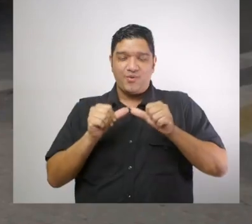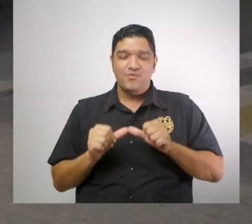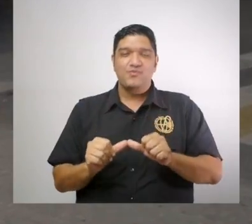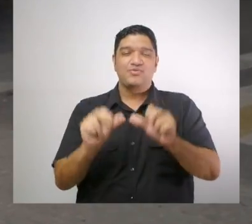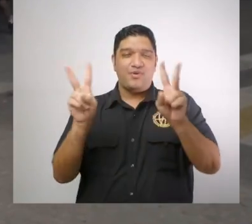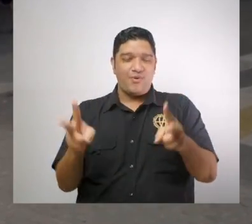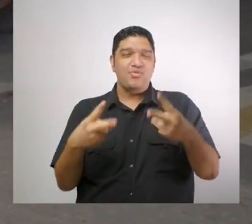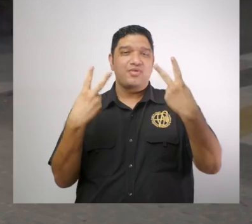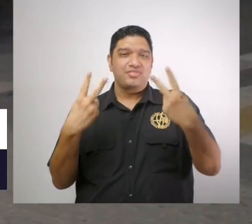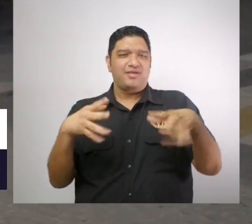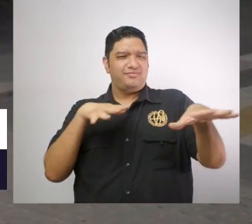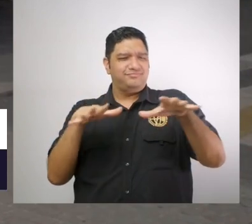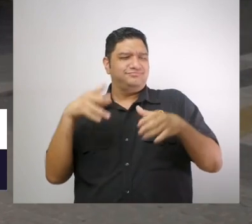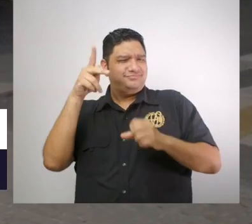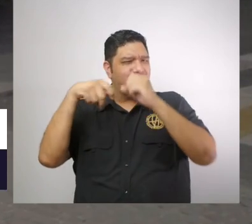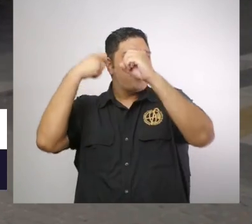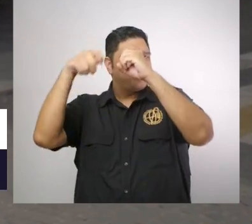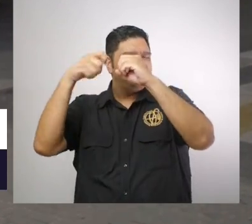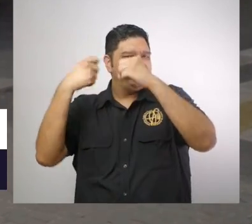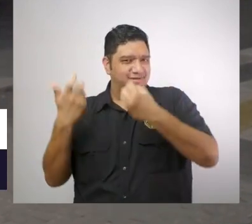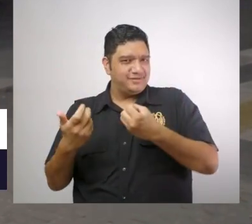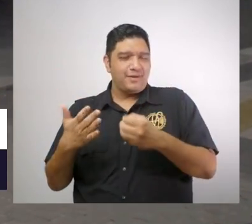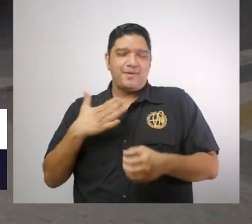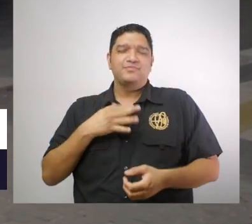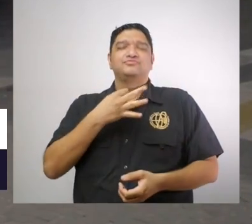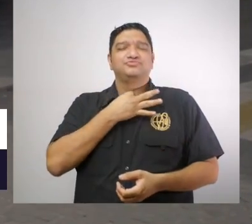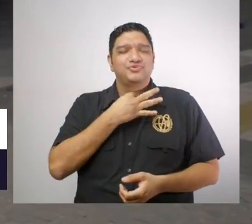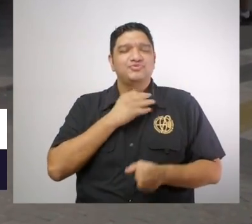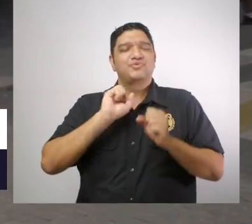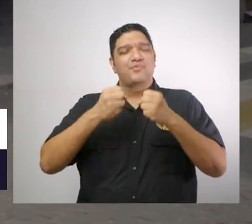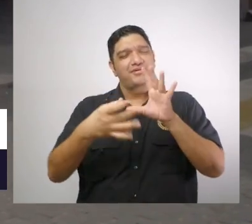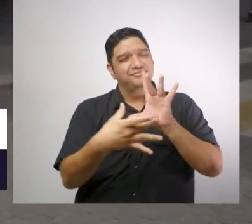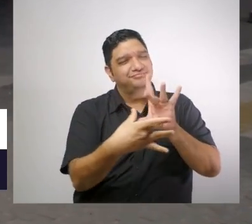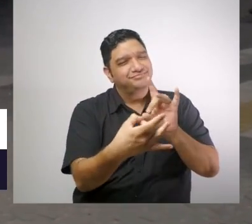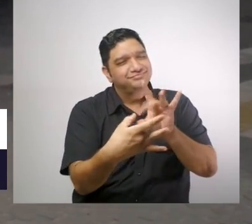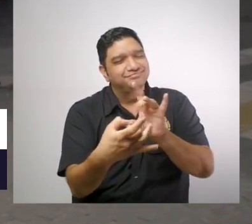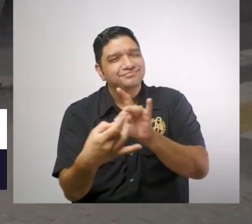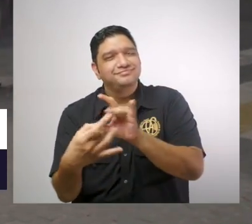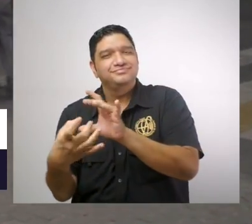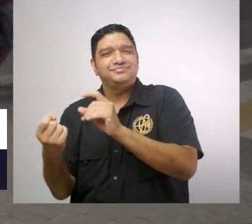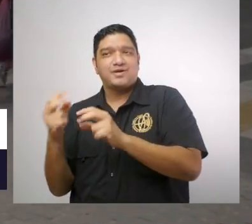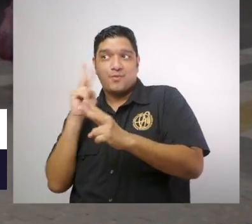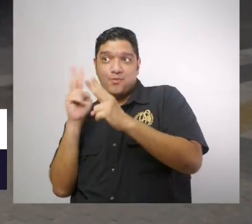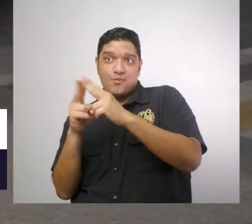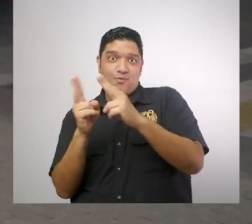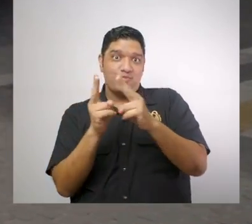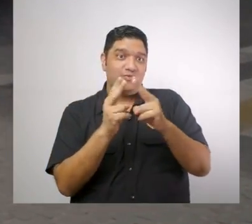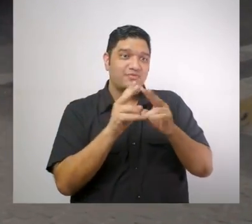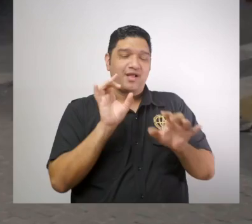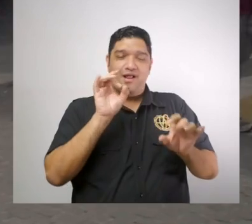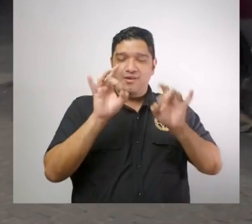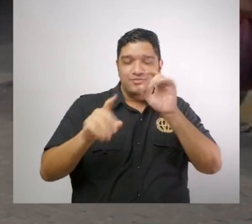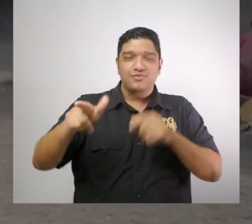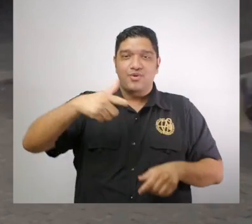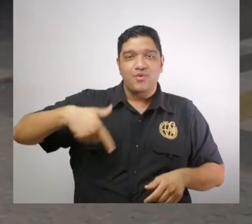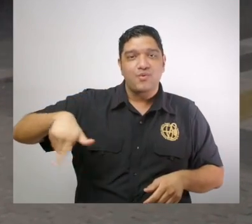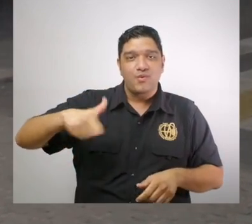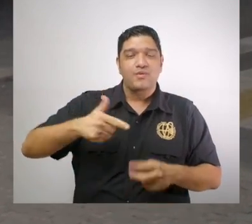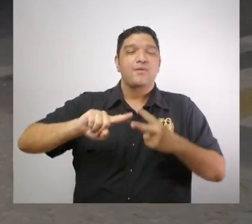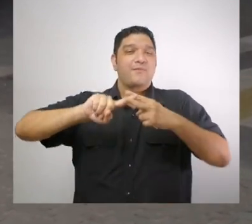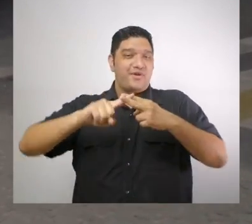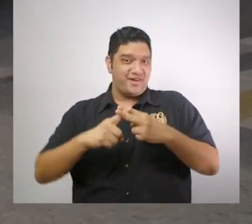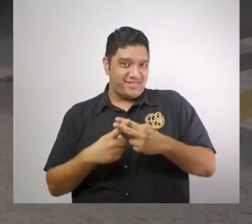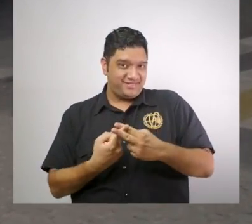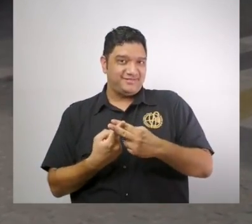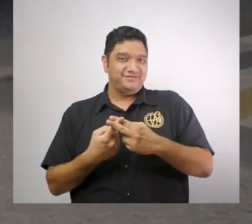Para mí, como cronista de la ciudad, ha sido un gusto recorrer algunos puntos que nos vinculan con la